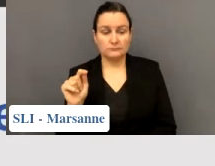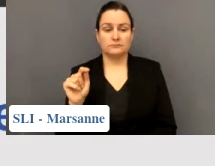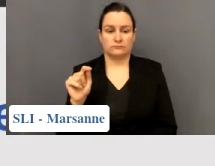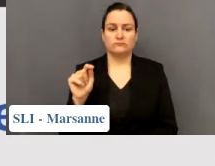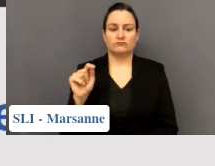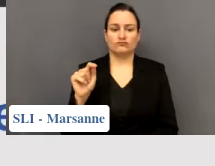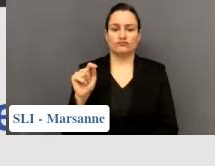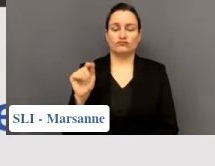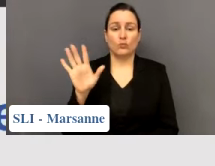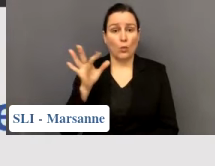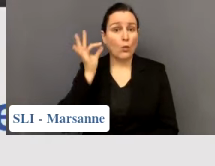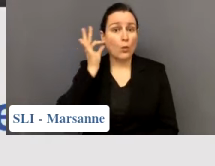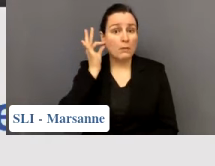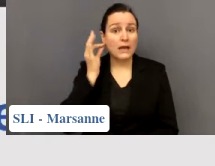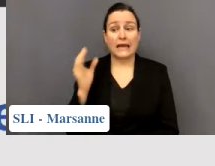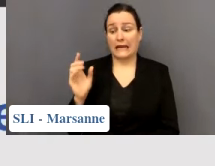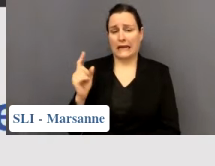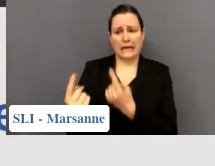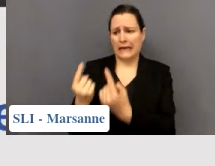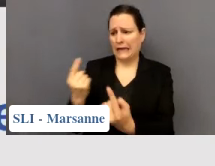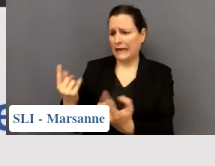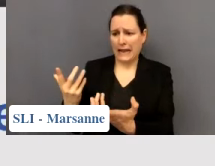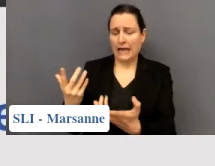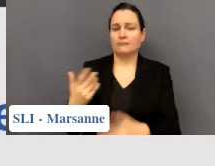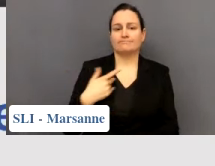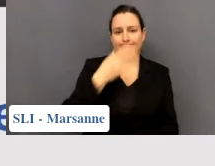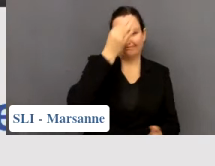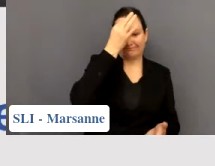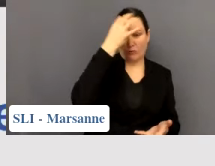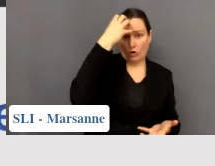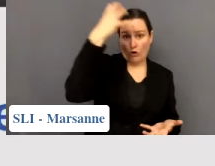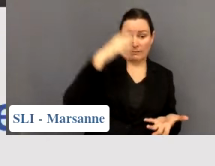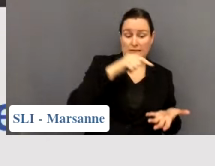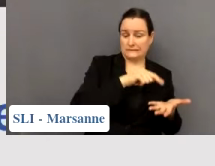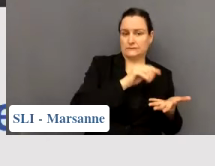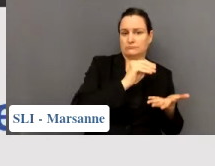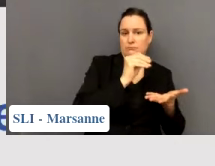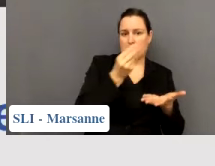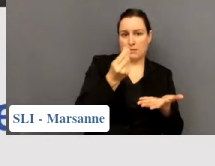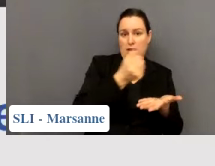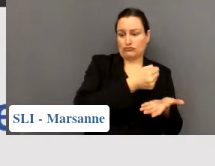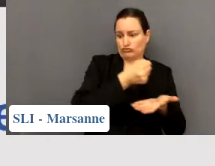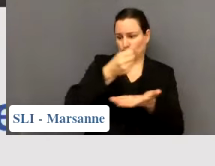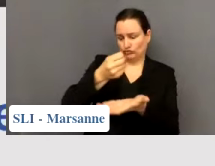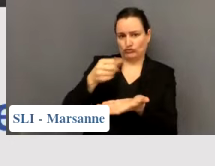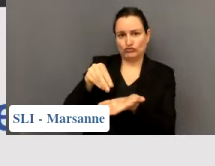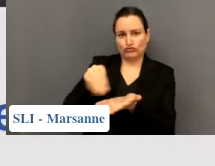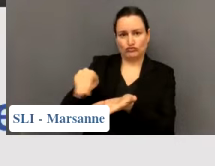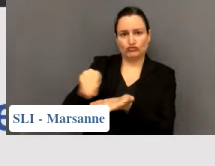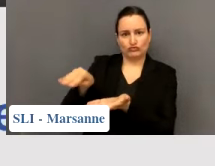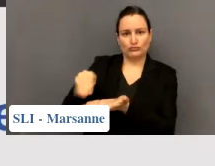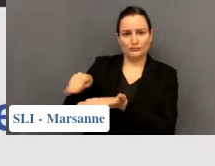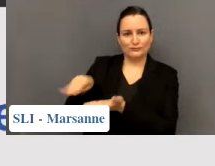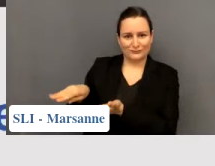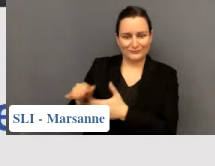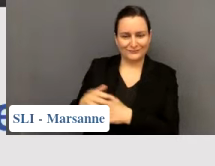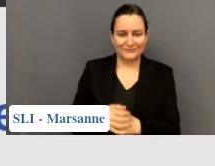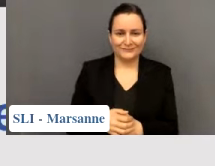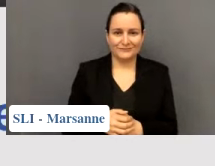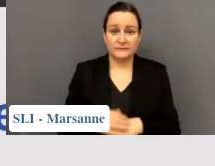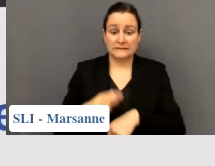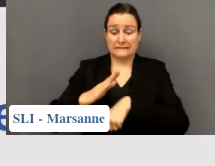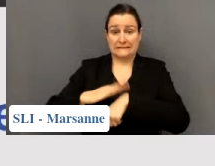mencionábamos, está destinado a crear en el corto y mediano plazo condiciones básicas para la construcción de proyectos de vida sin violencias.